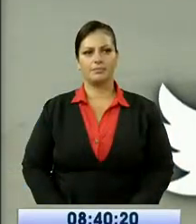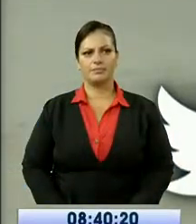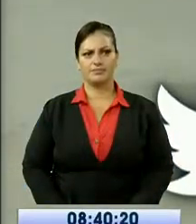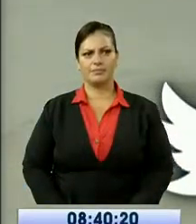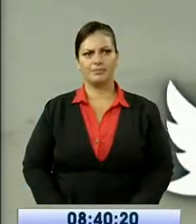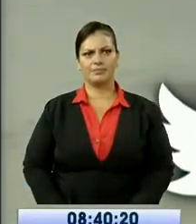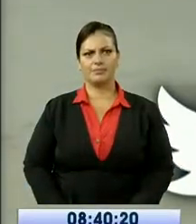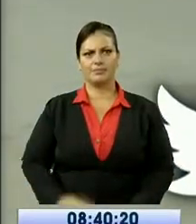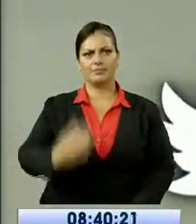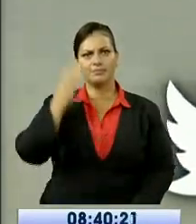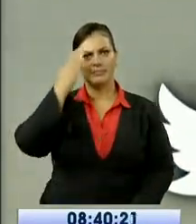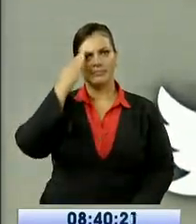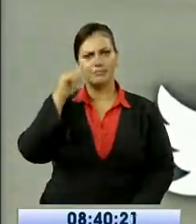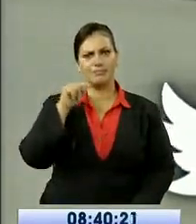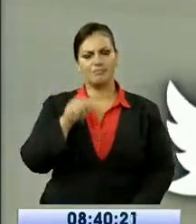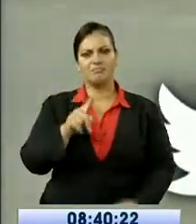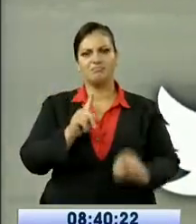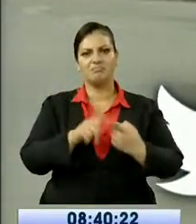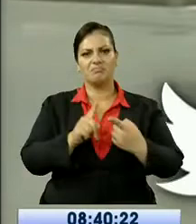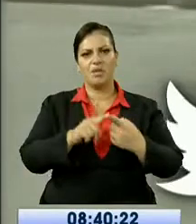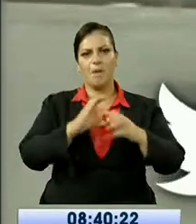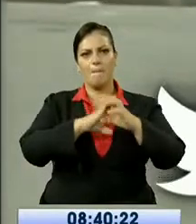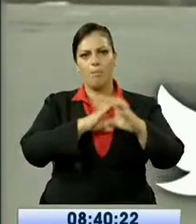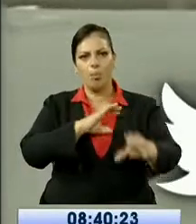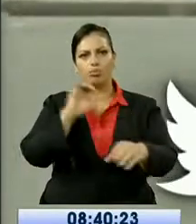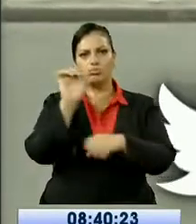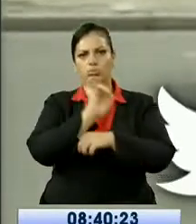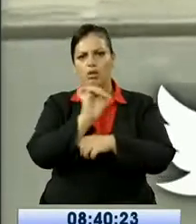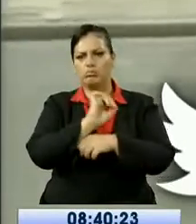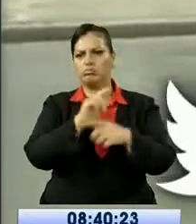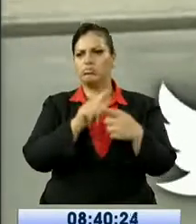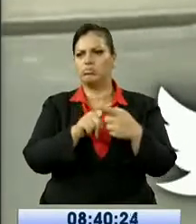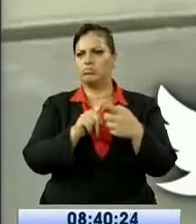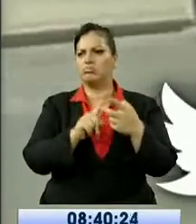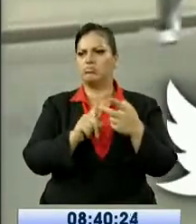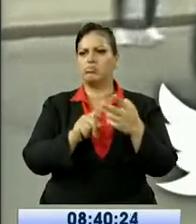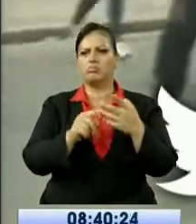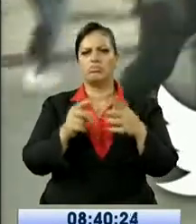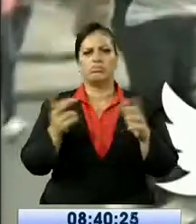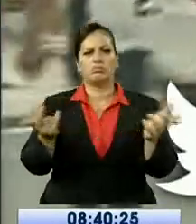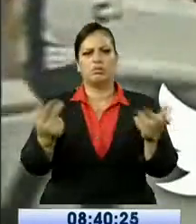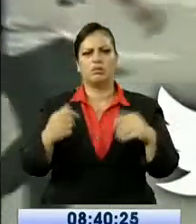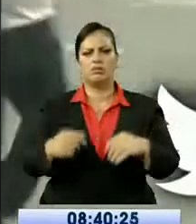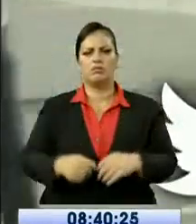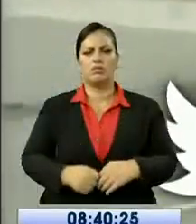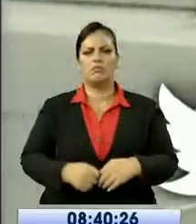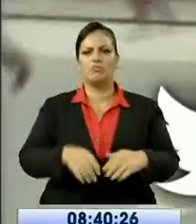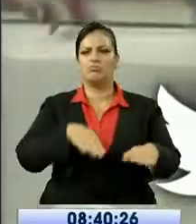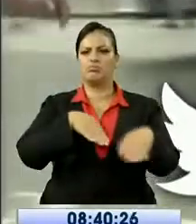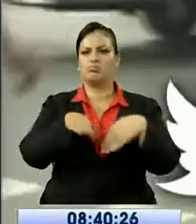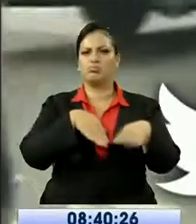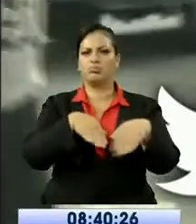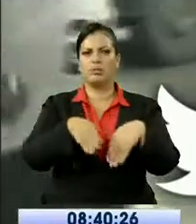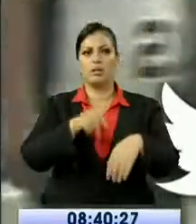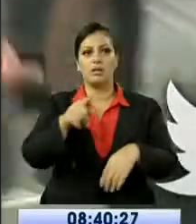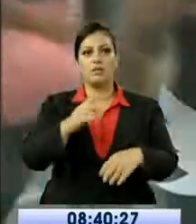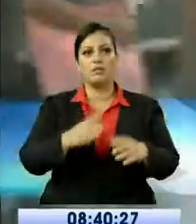transitada. Antepara, por aquí circulan más de 27, creo que 27 líneas de